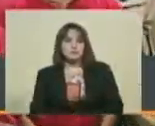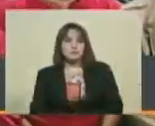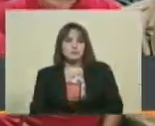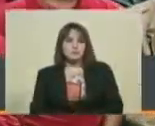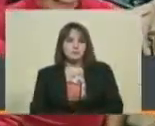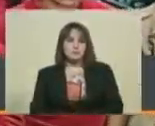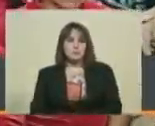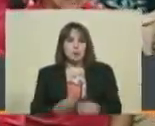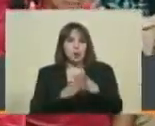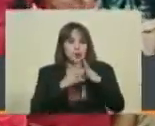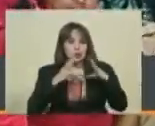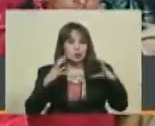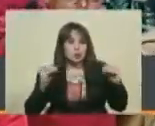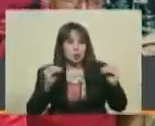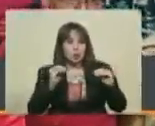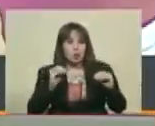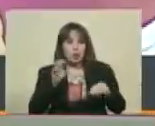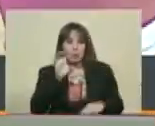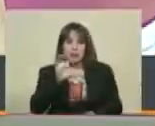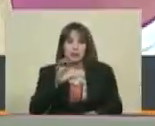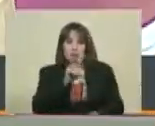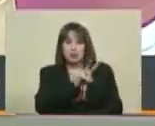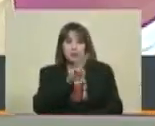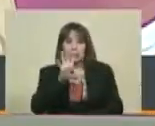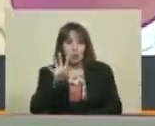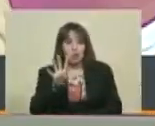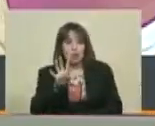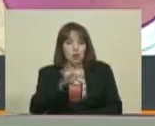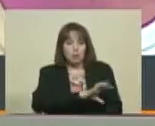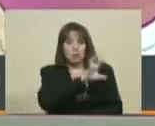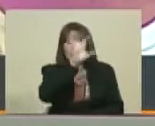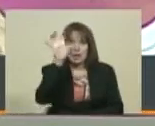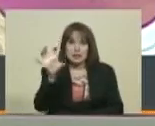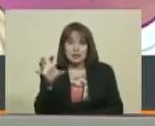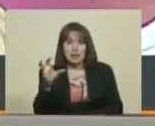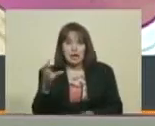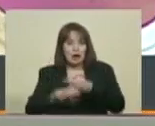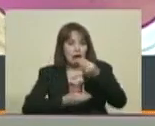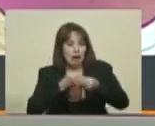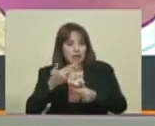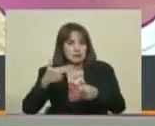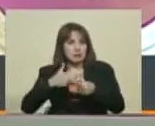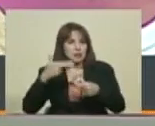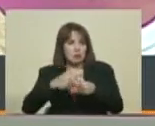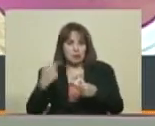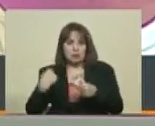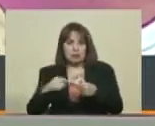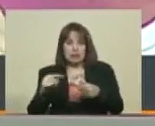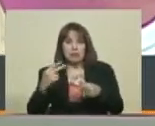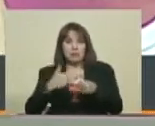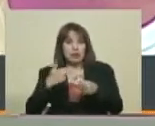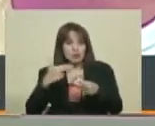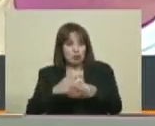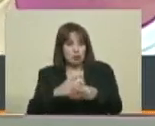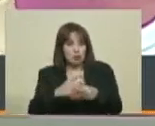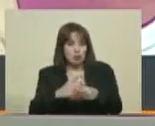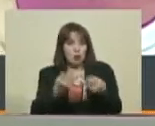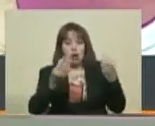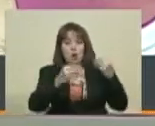todos los países, los 24 países petroleros involucrados en el acuerdo OPEP y no